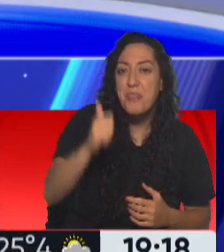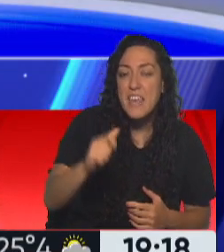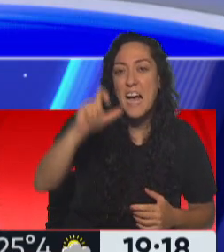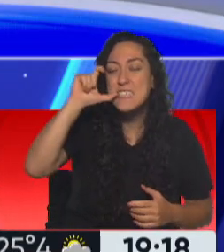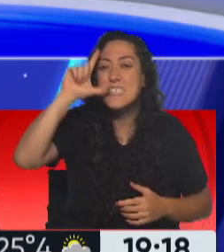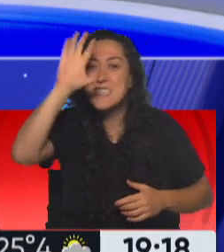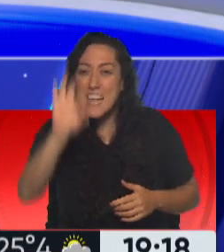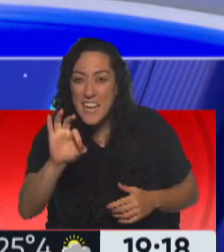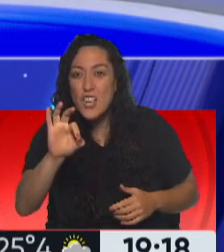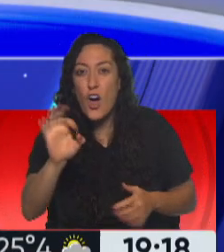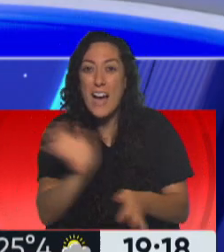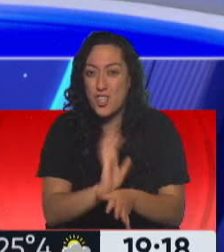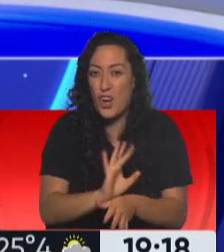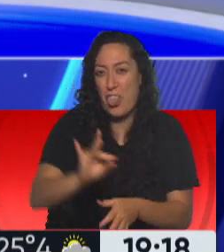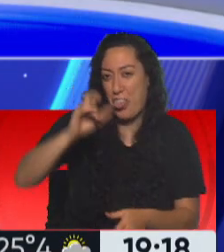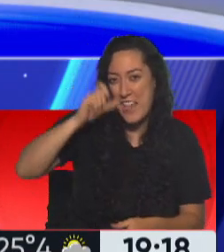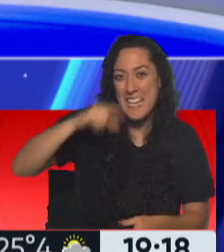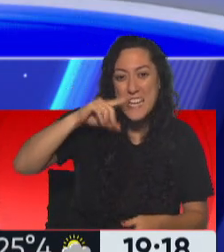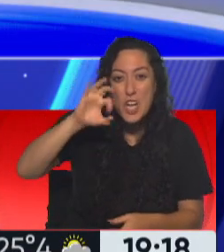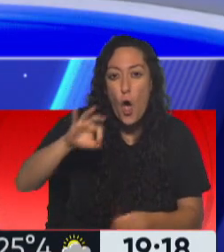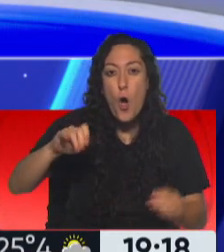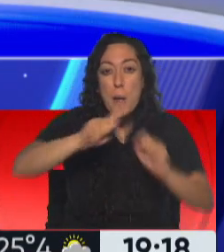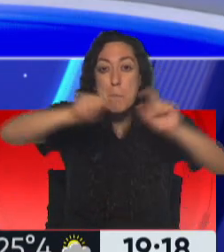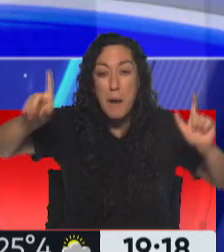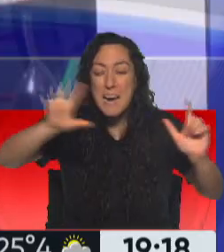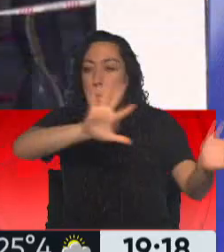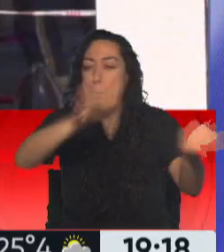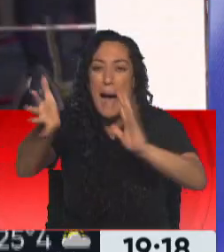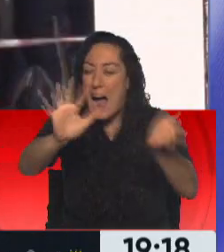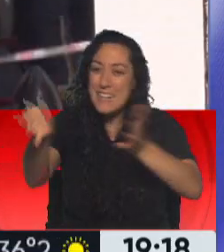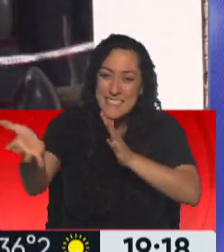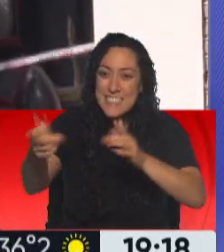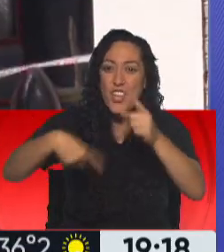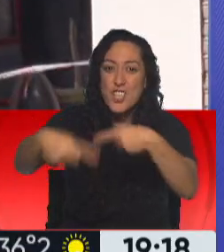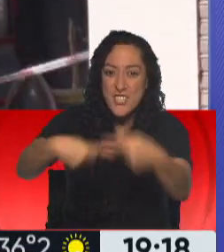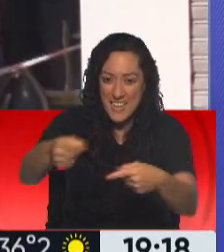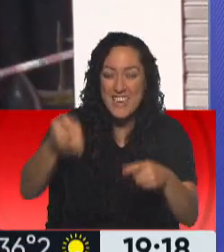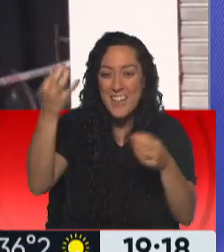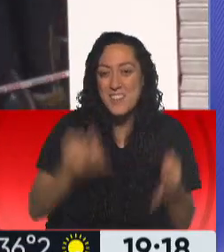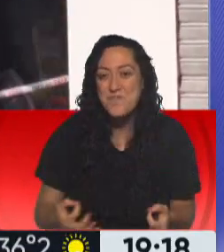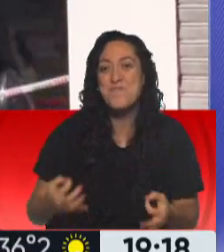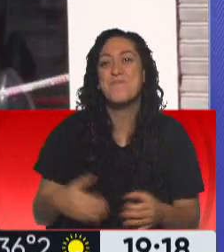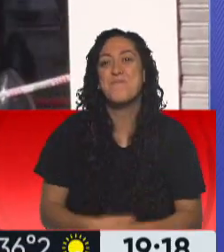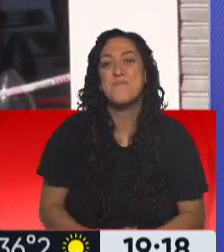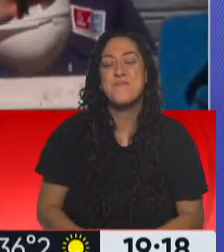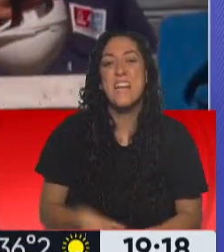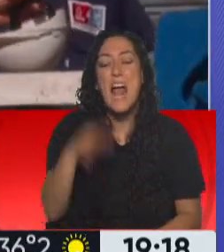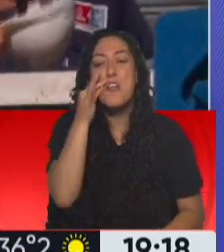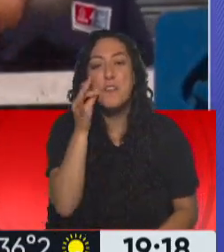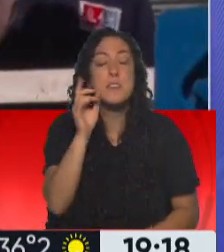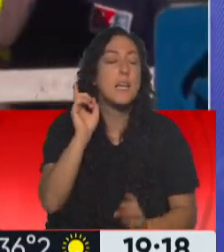les aseguro que había una imagen muy parecida a lo que se ve en esa serie. Y pero otra Alfredo, cosa más que les quiero